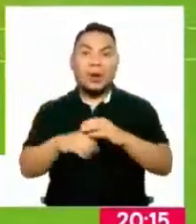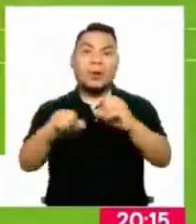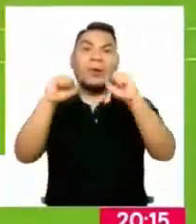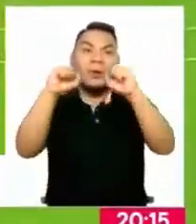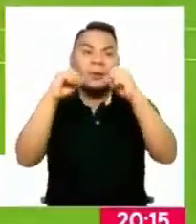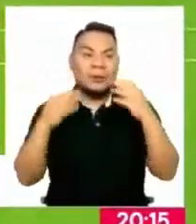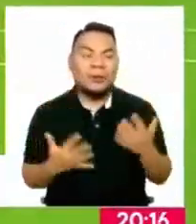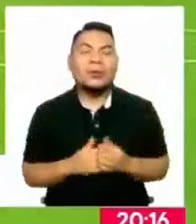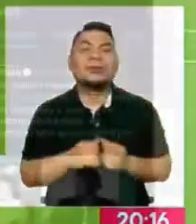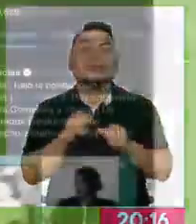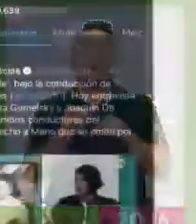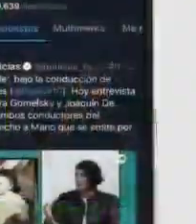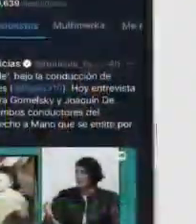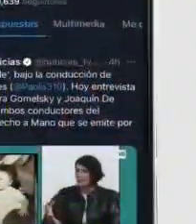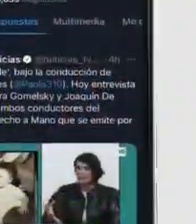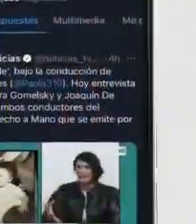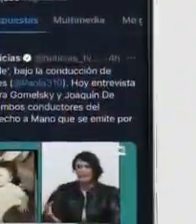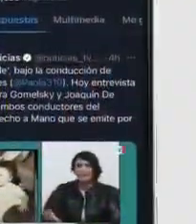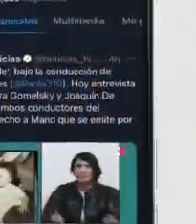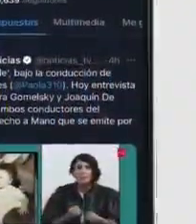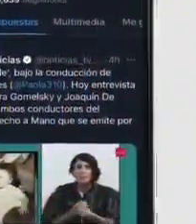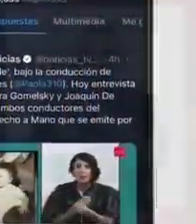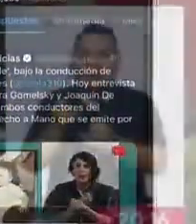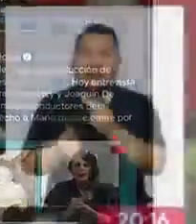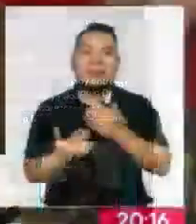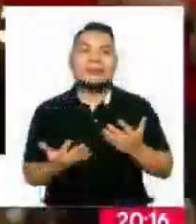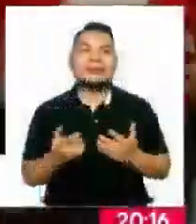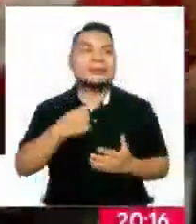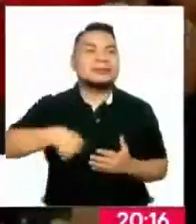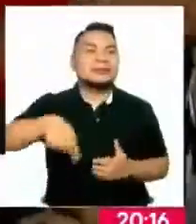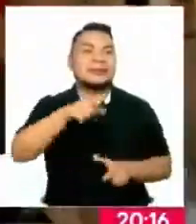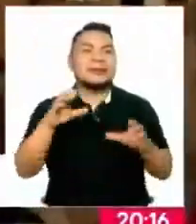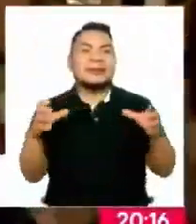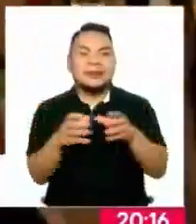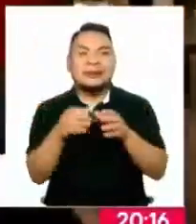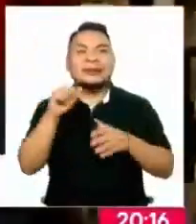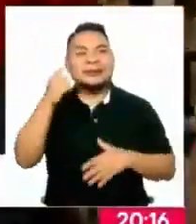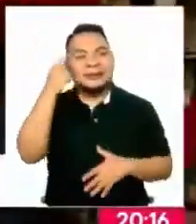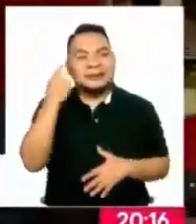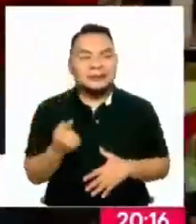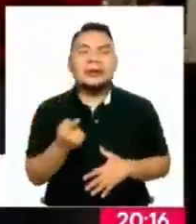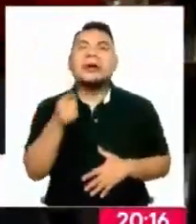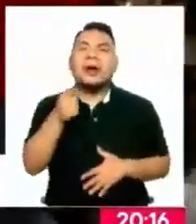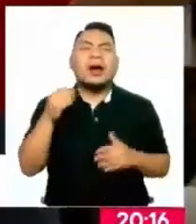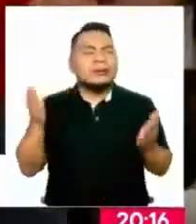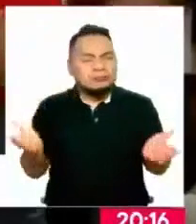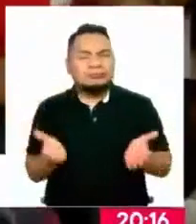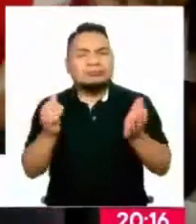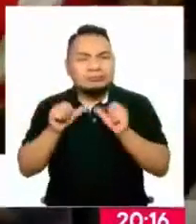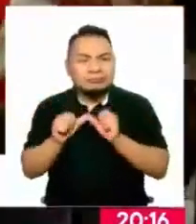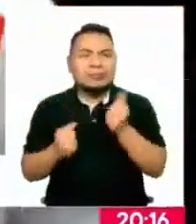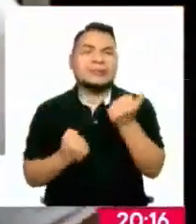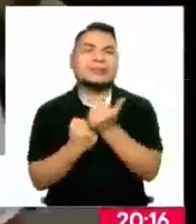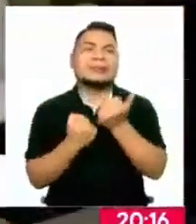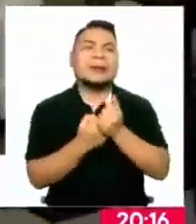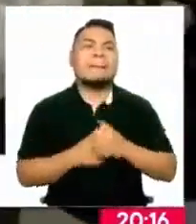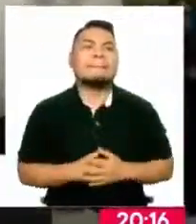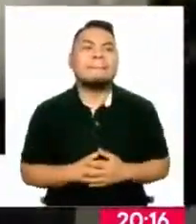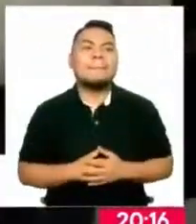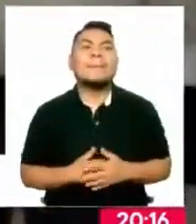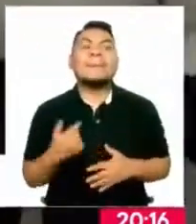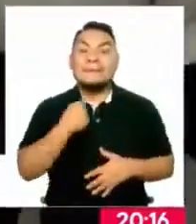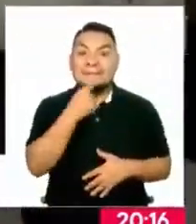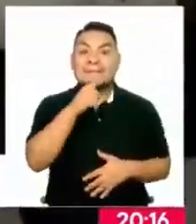llegó 12 minutos antes del pitazo final, los fans de la blanquirroja en ningún momento dejaron de alentar. Te